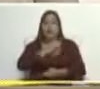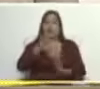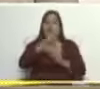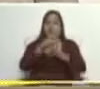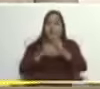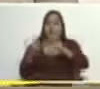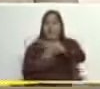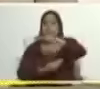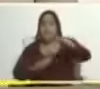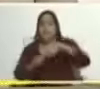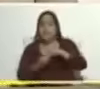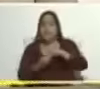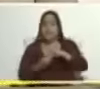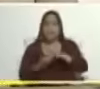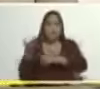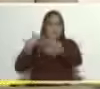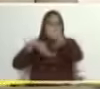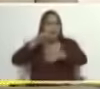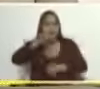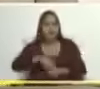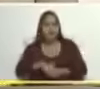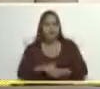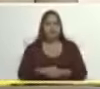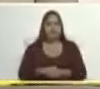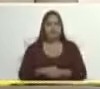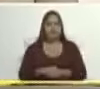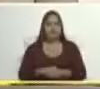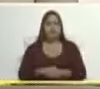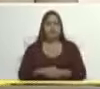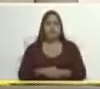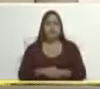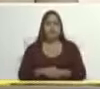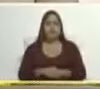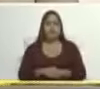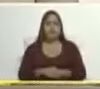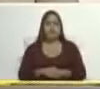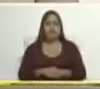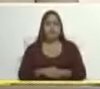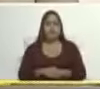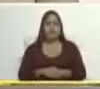fundada en antecesores nobles.